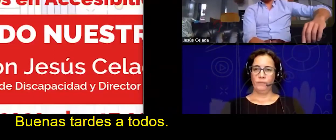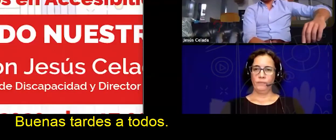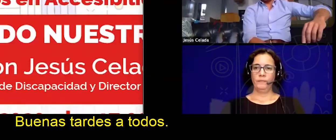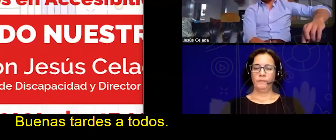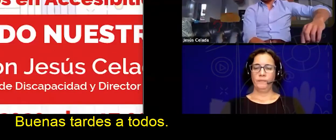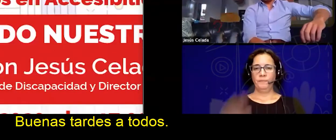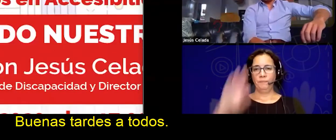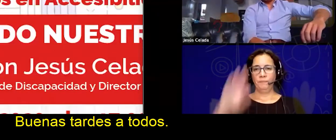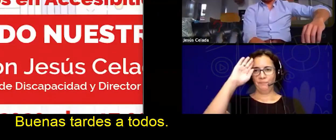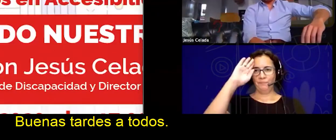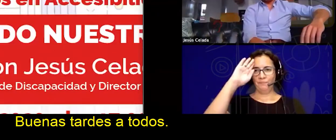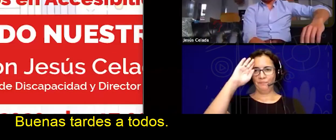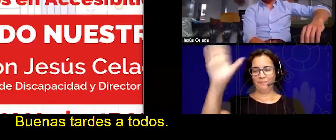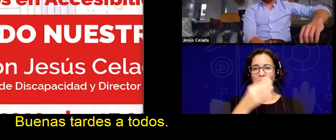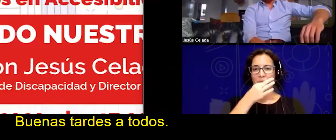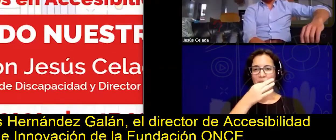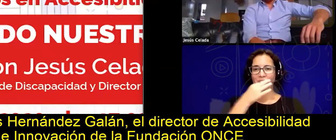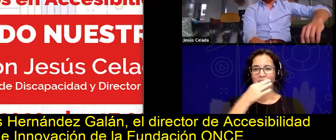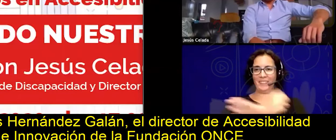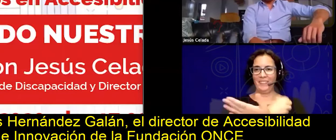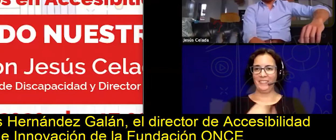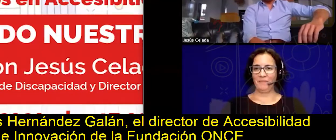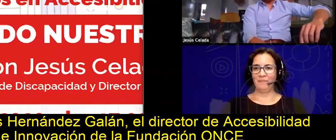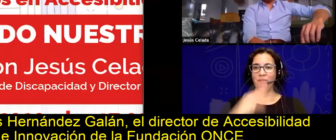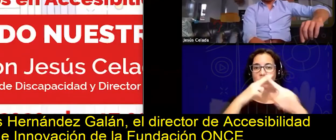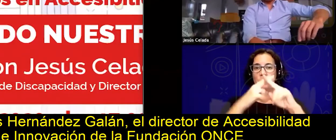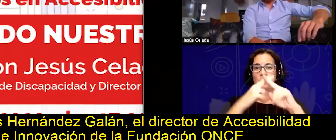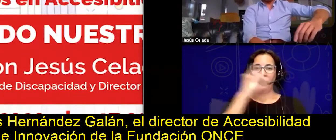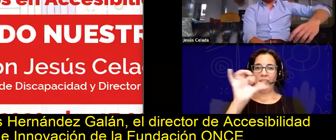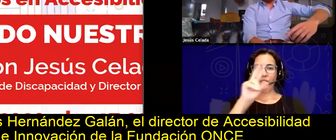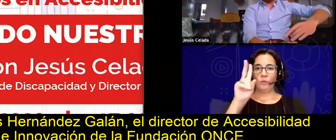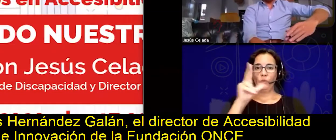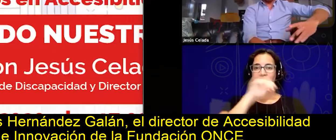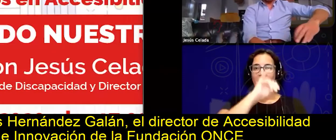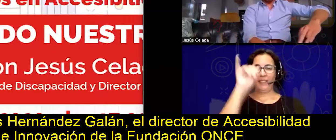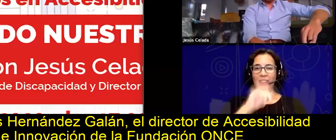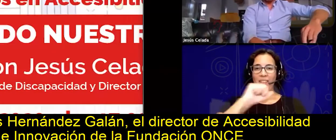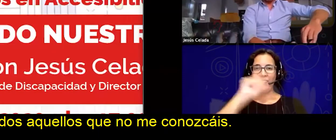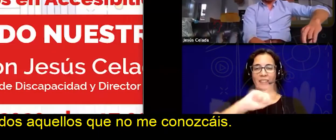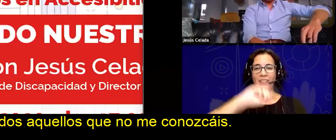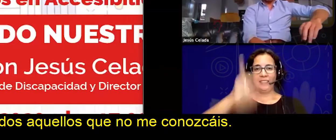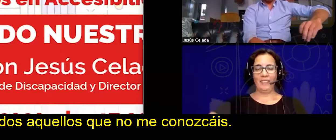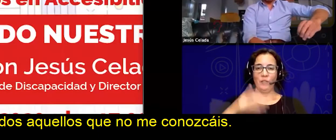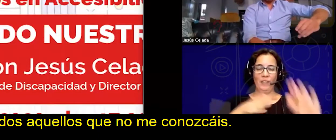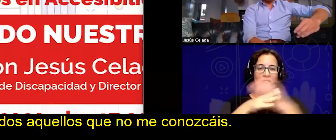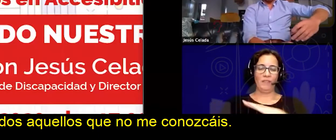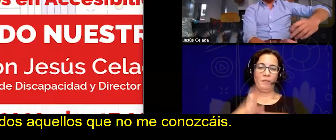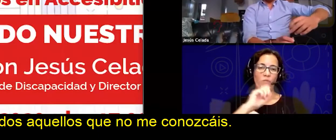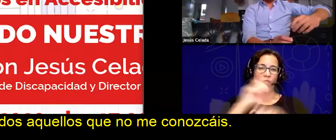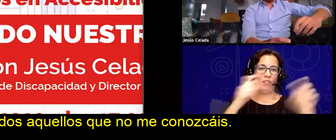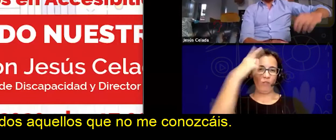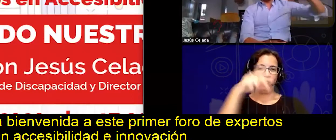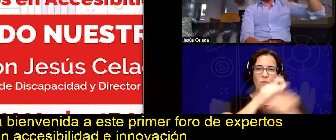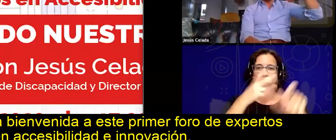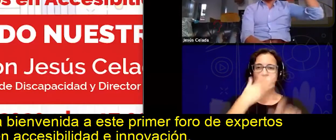Hola, buenas tardes a todos. Mi nombre es Jesús Hernández Galán, el director de Accesibilidad e Innovación de la Fundación ONCE. Para todos aquellos que no me conozcáis, os